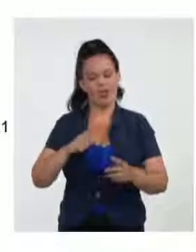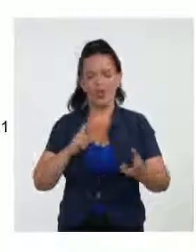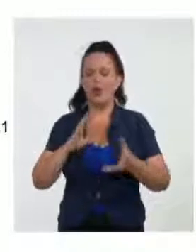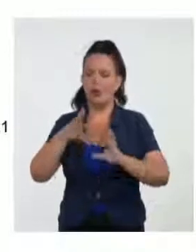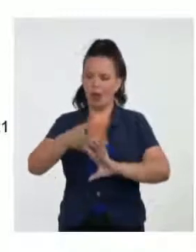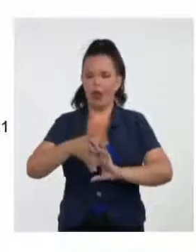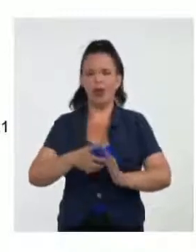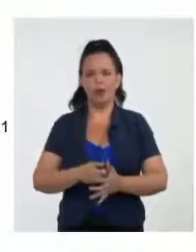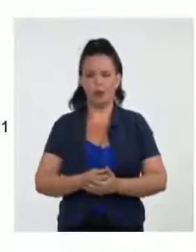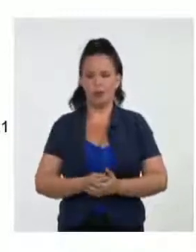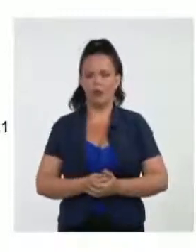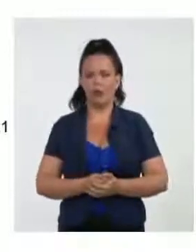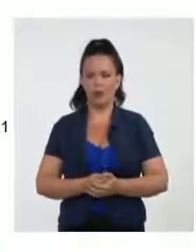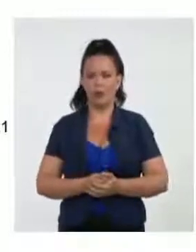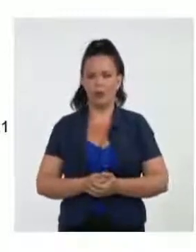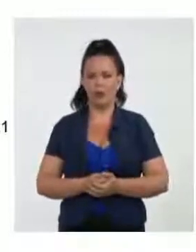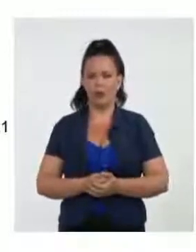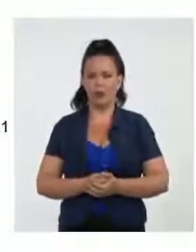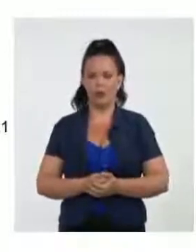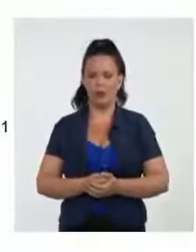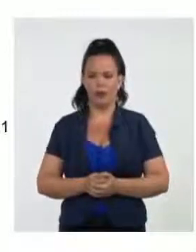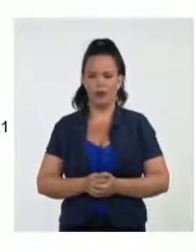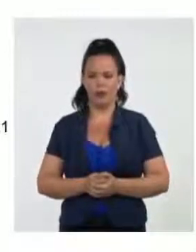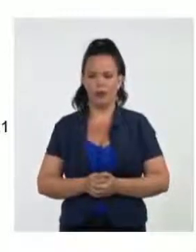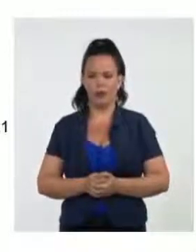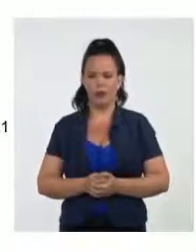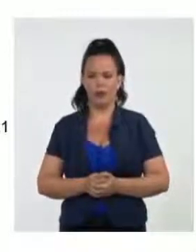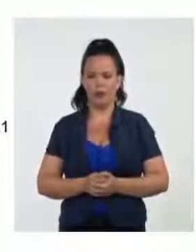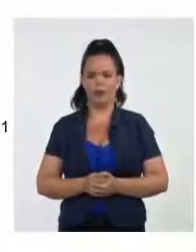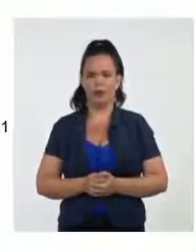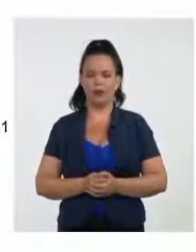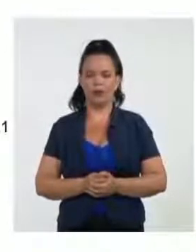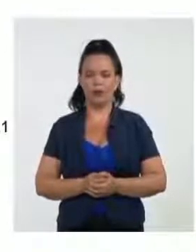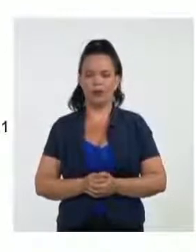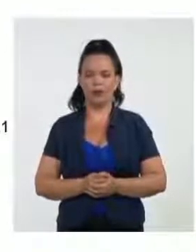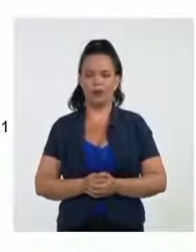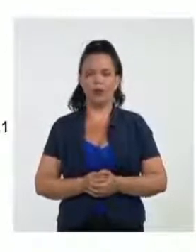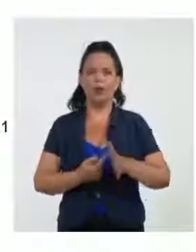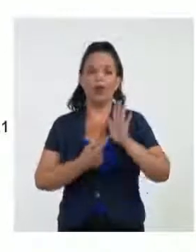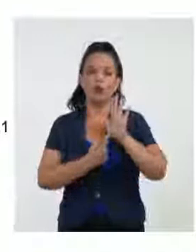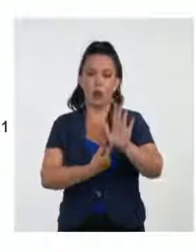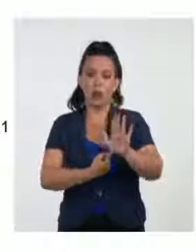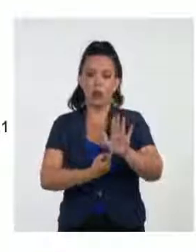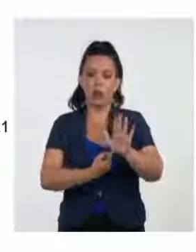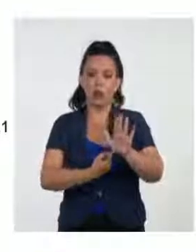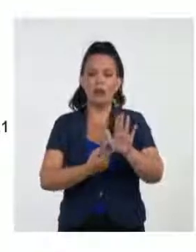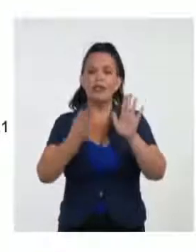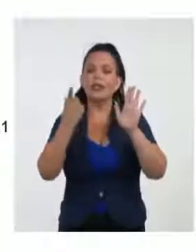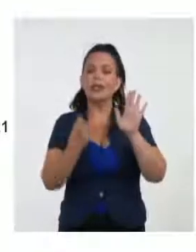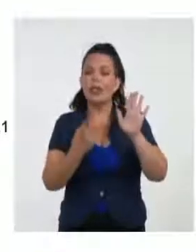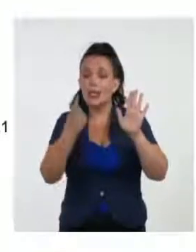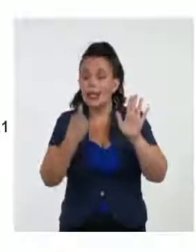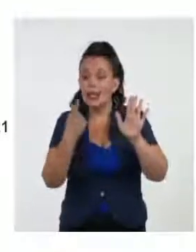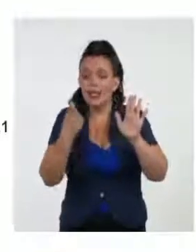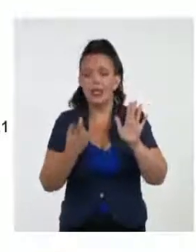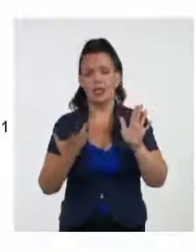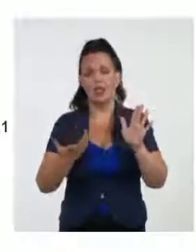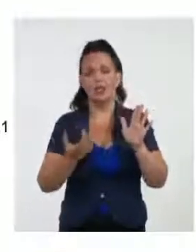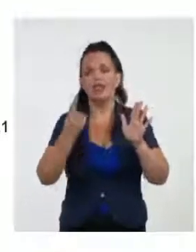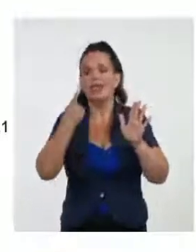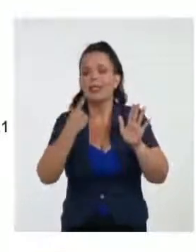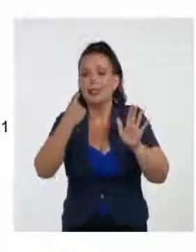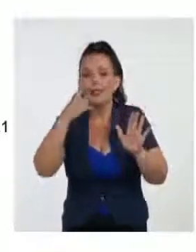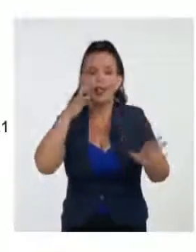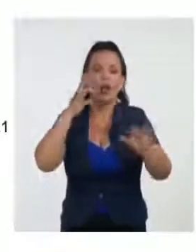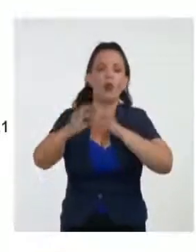país. Y entonces, bueno, aquí ya nos está informando la necesidad de tomar en cuenta la protección como un elemento que acompaña a la vacunación.